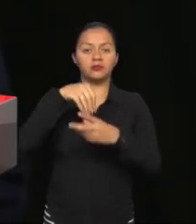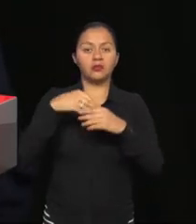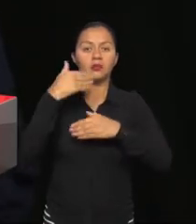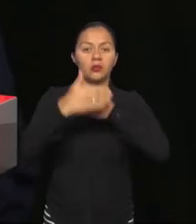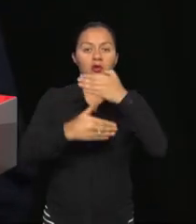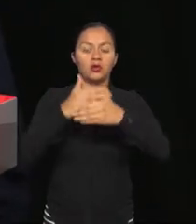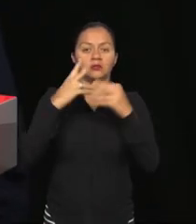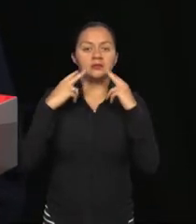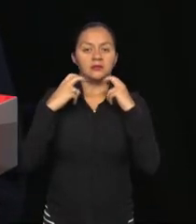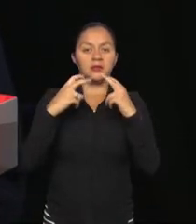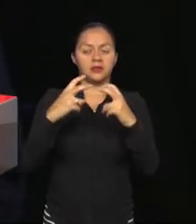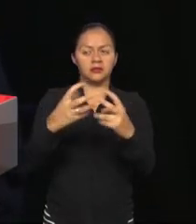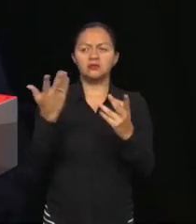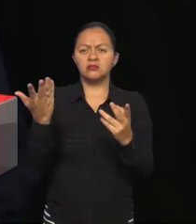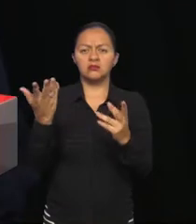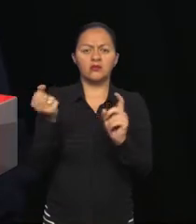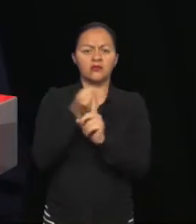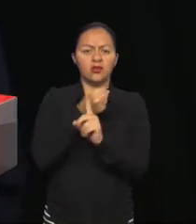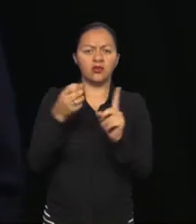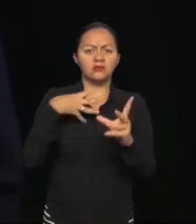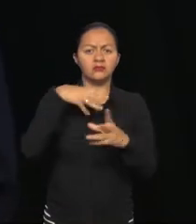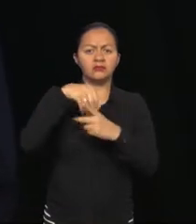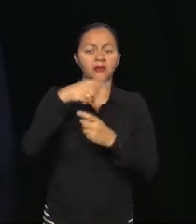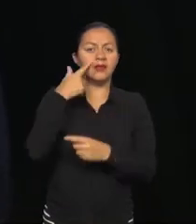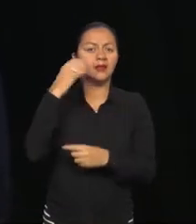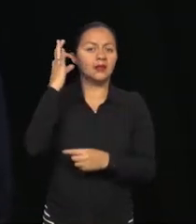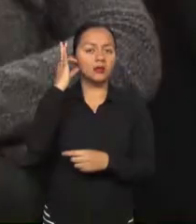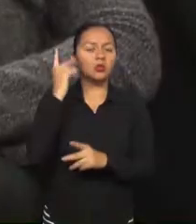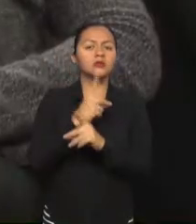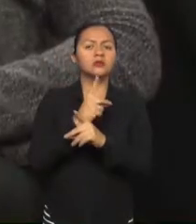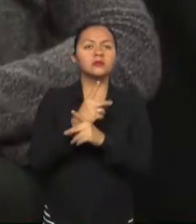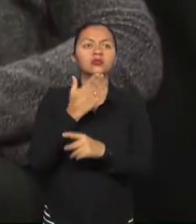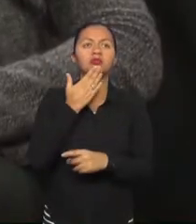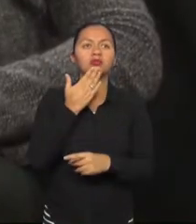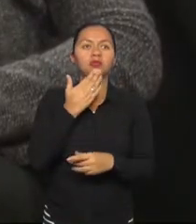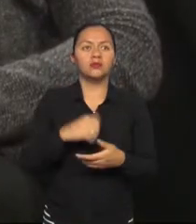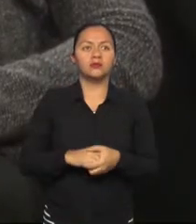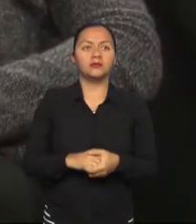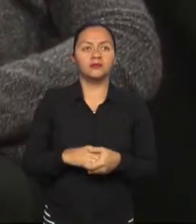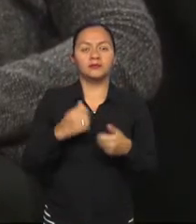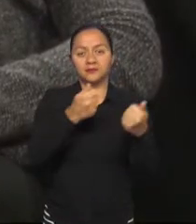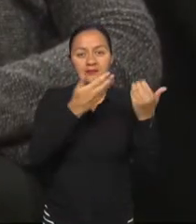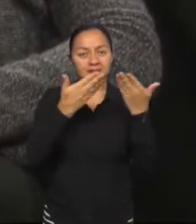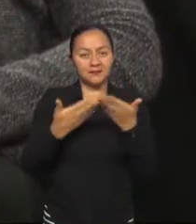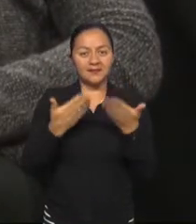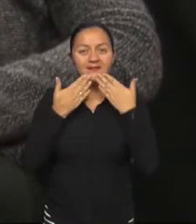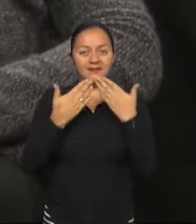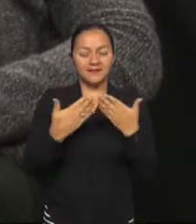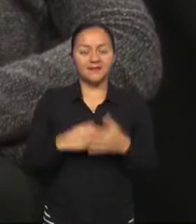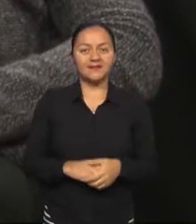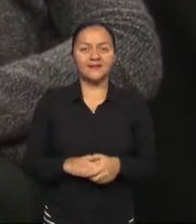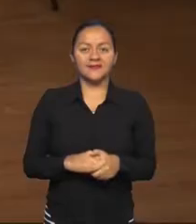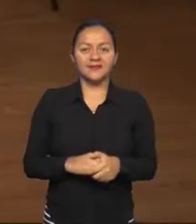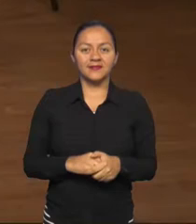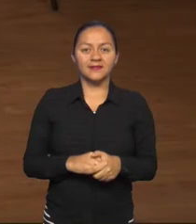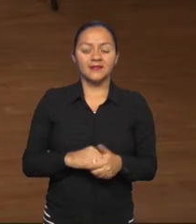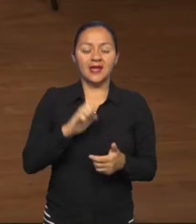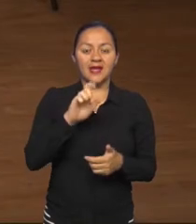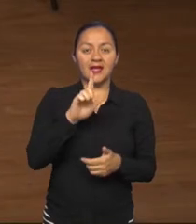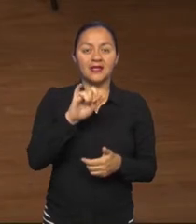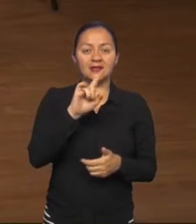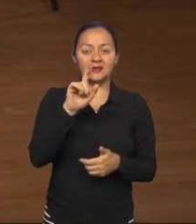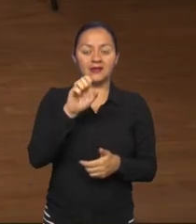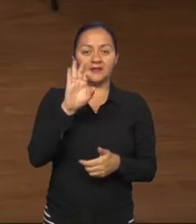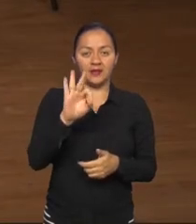investigativo sobre violencia de género en el ámbito de las discapacidades. Bienvenida, Elizabeth. Muchas gracias, muchas gracias. Elizabeth, qué gusto tenerte